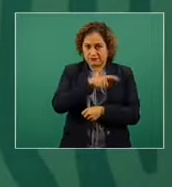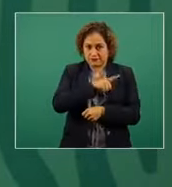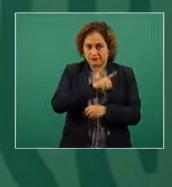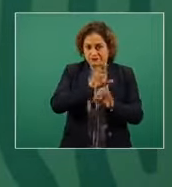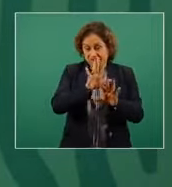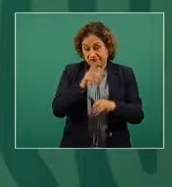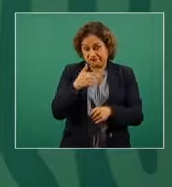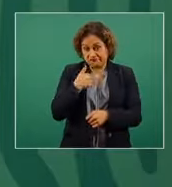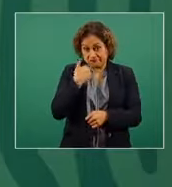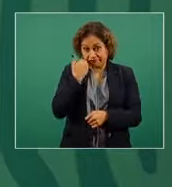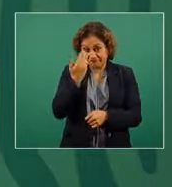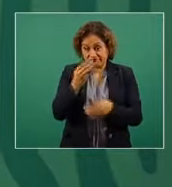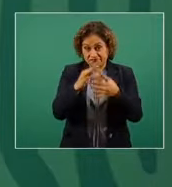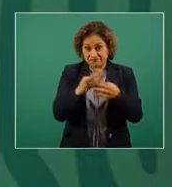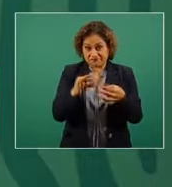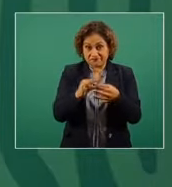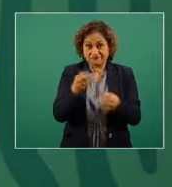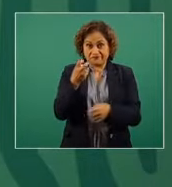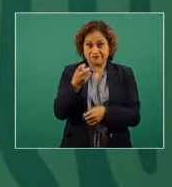no se